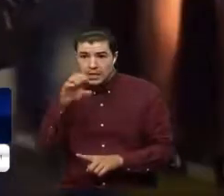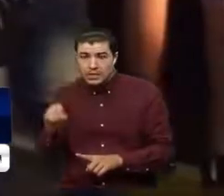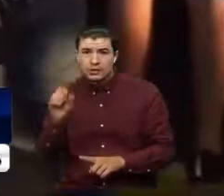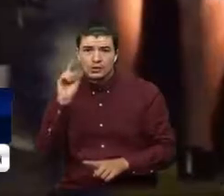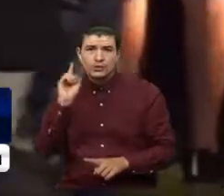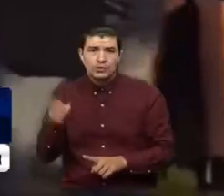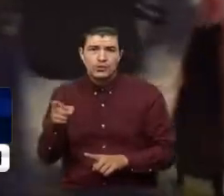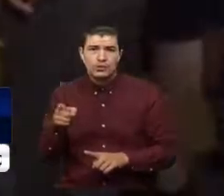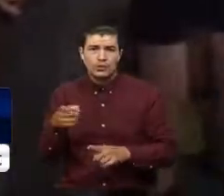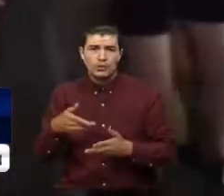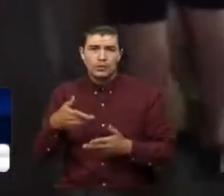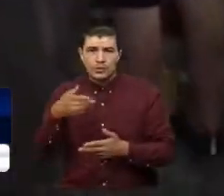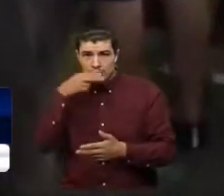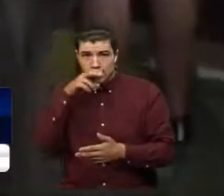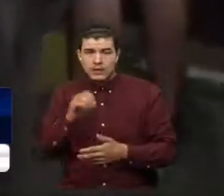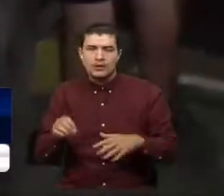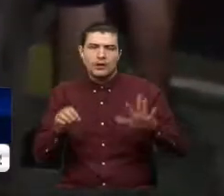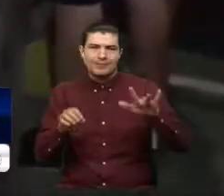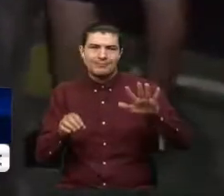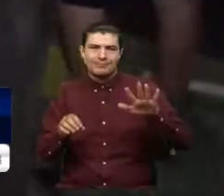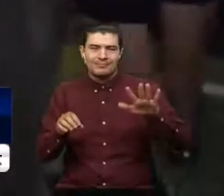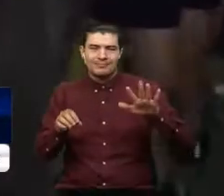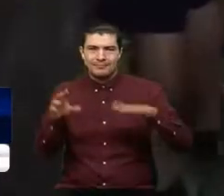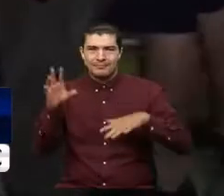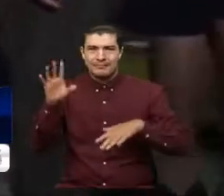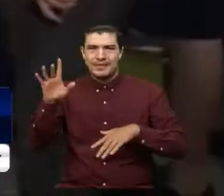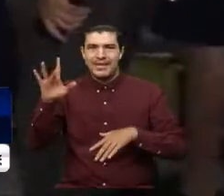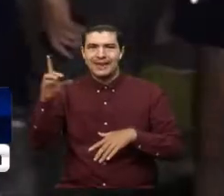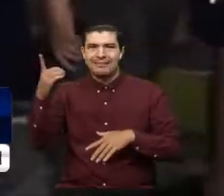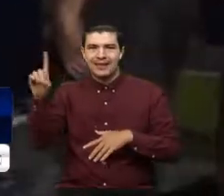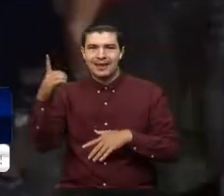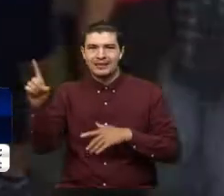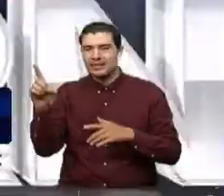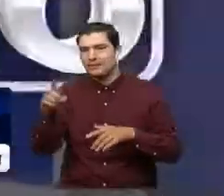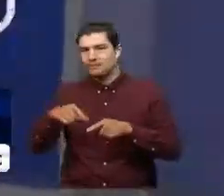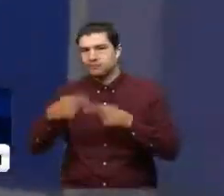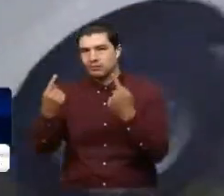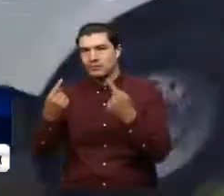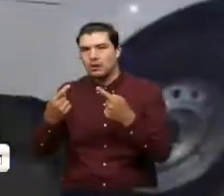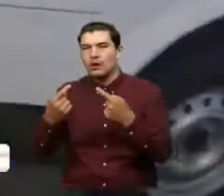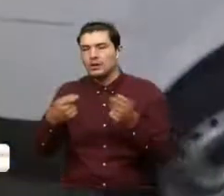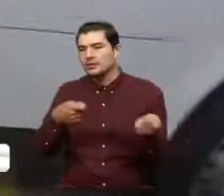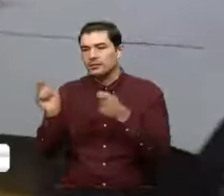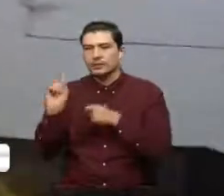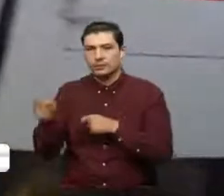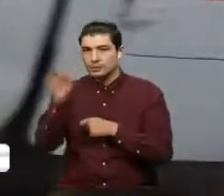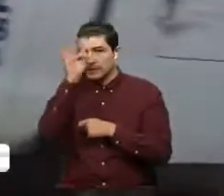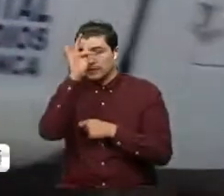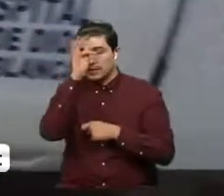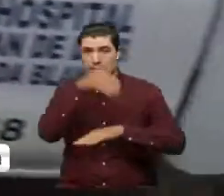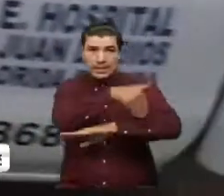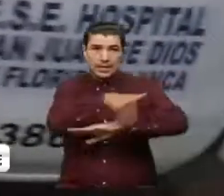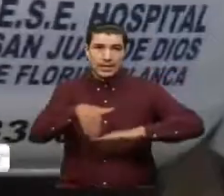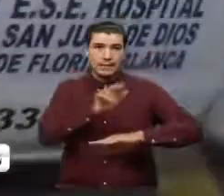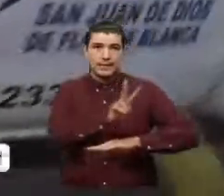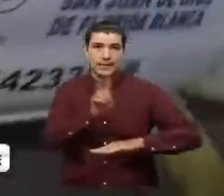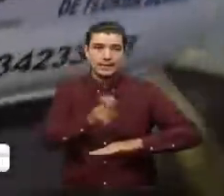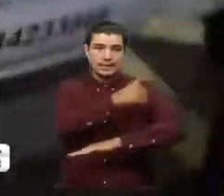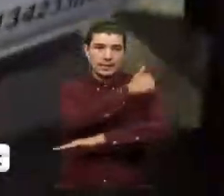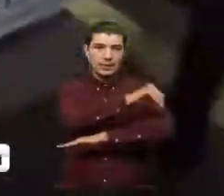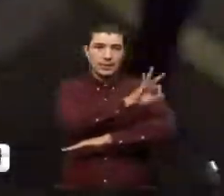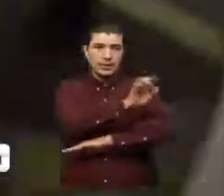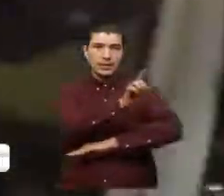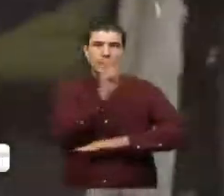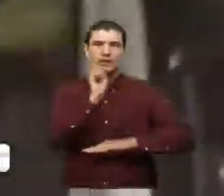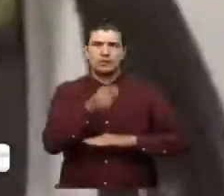menor sufre fractura de la pierna derecha y fue remitido de urgencia a un centro asistencial en la carrera de 27 con 36 una